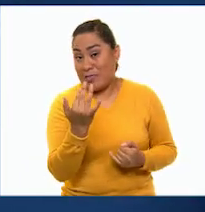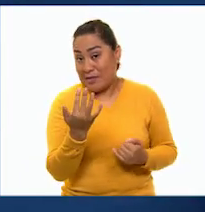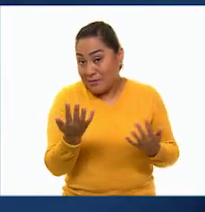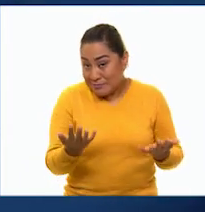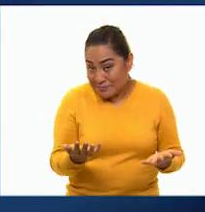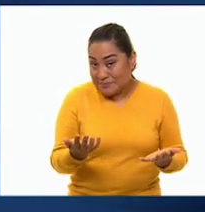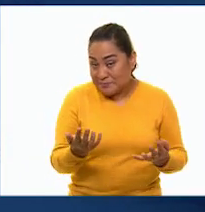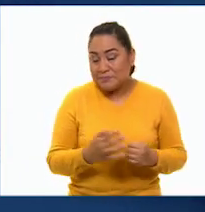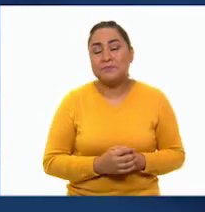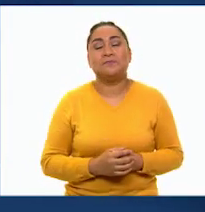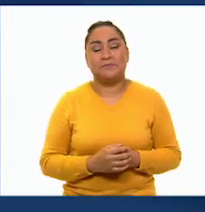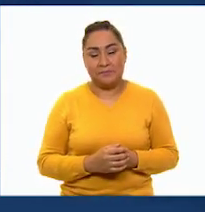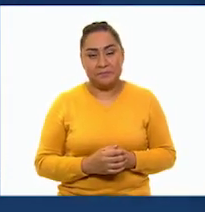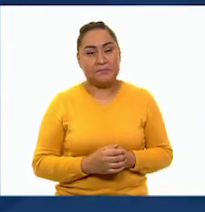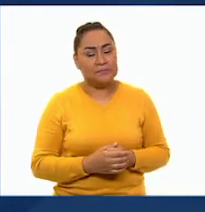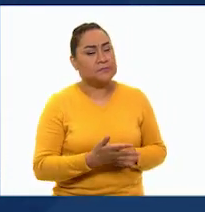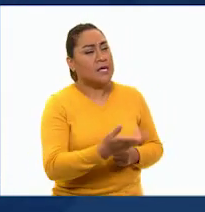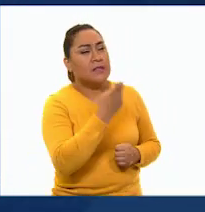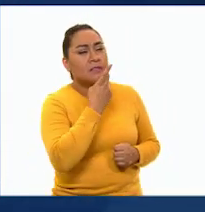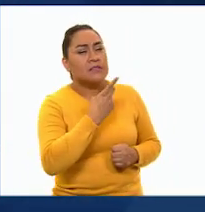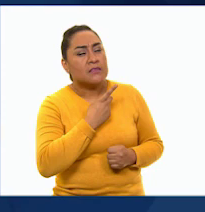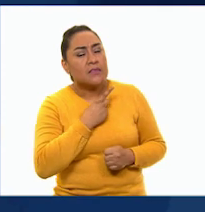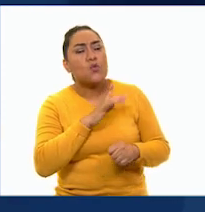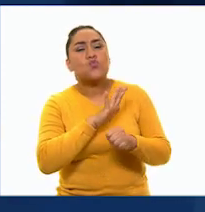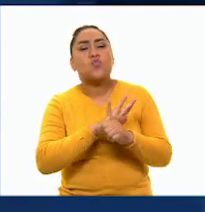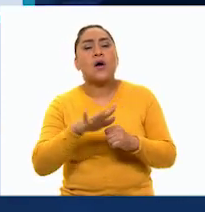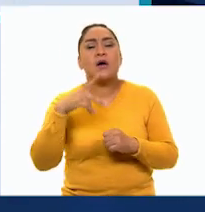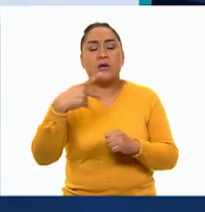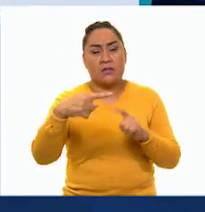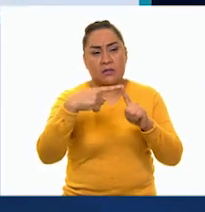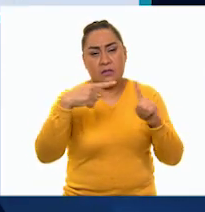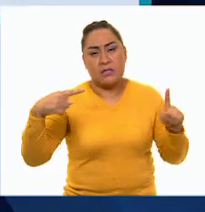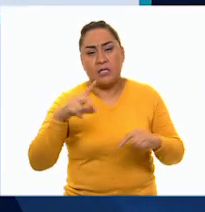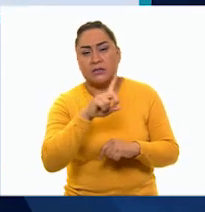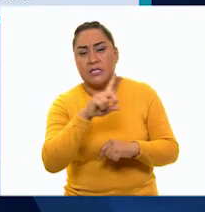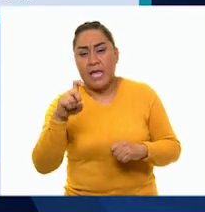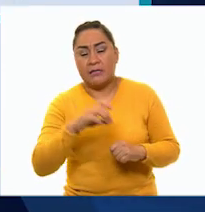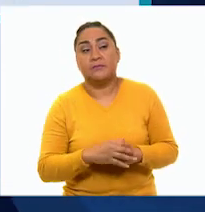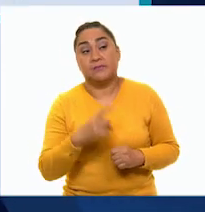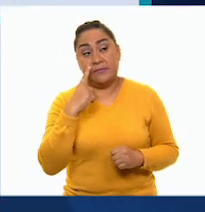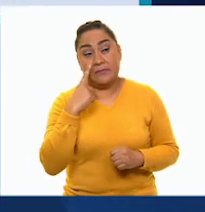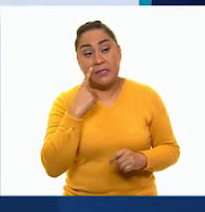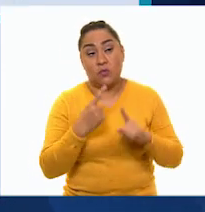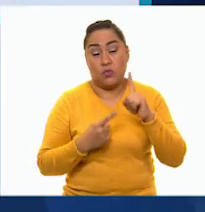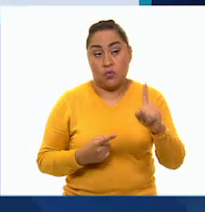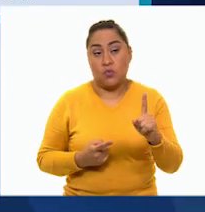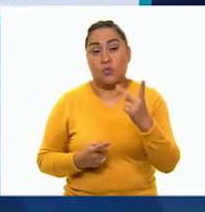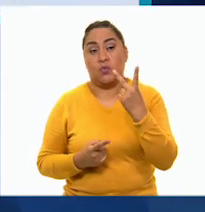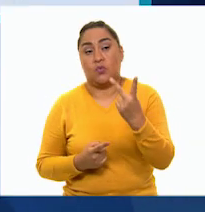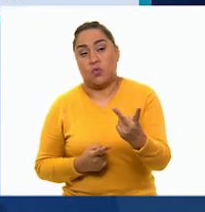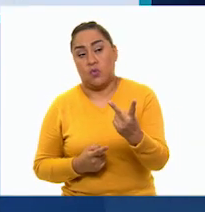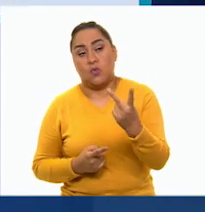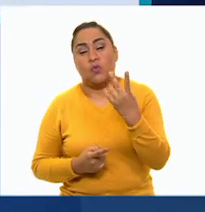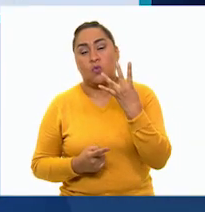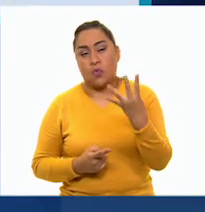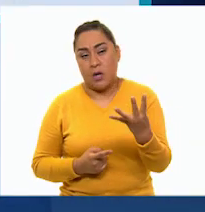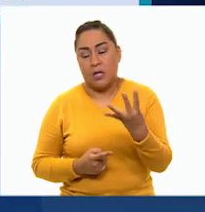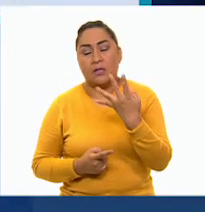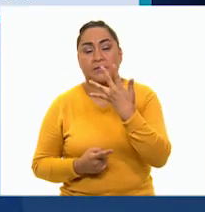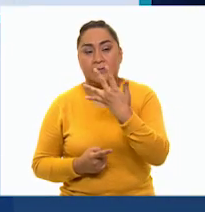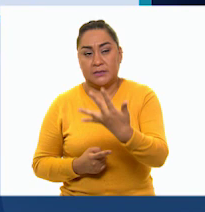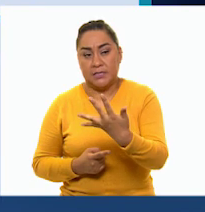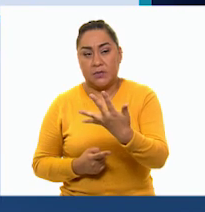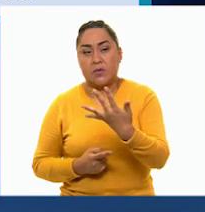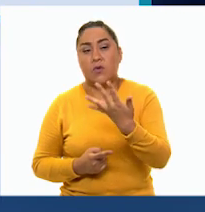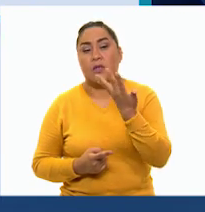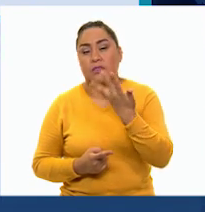Y ahora dinos, ¿cuáles son los divisores de 100? Son el 1, el 2, el 4, el 5,